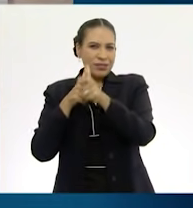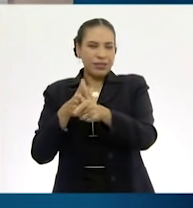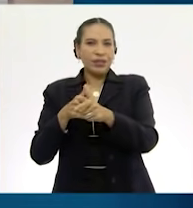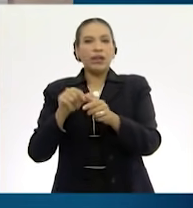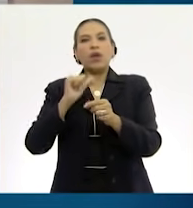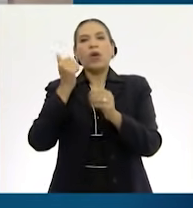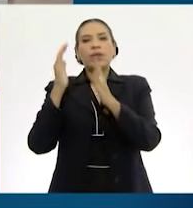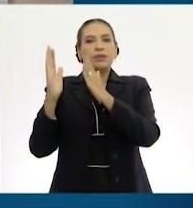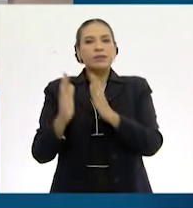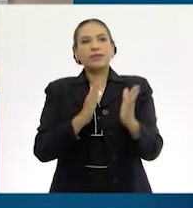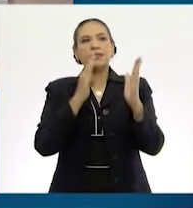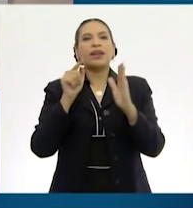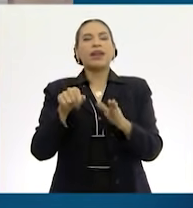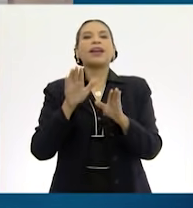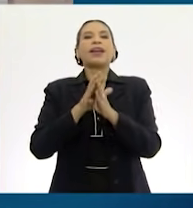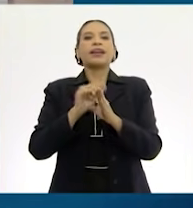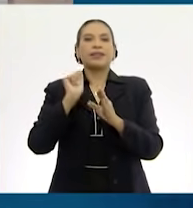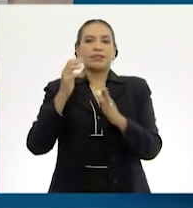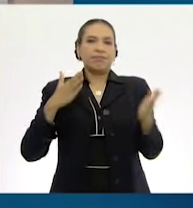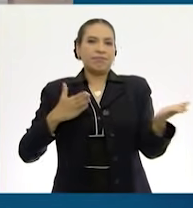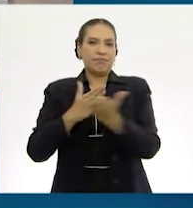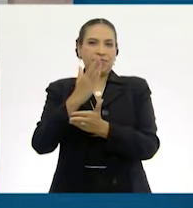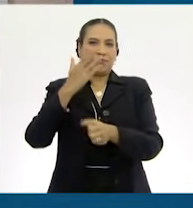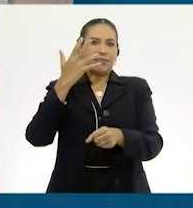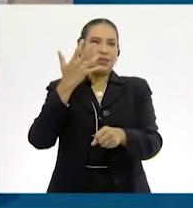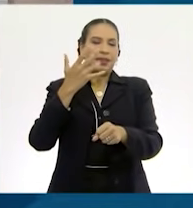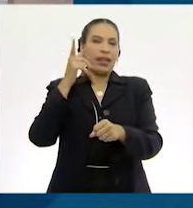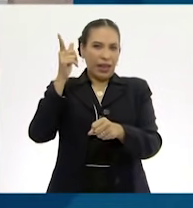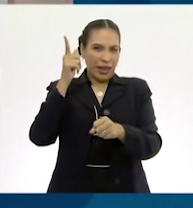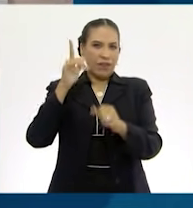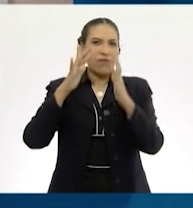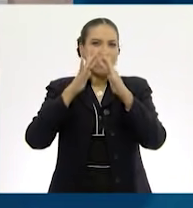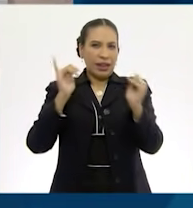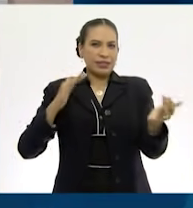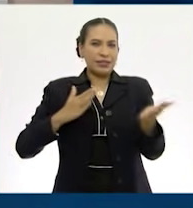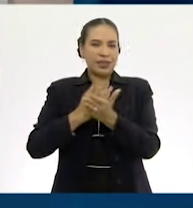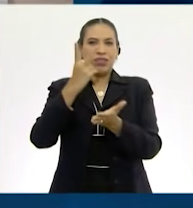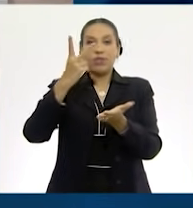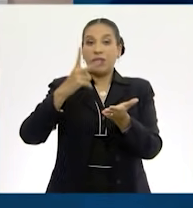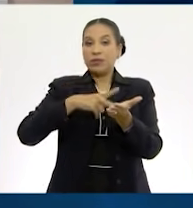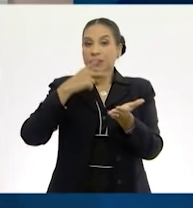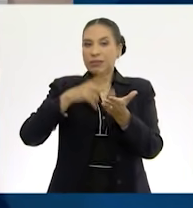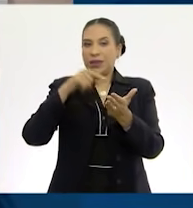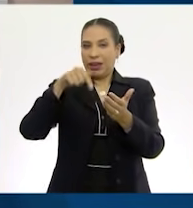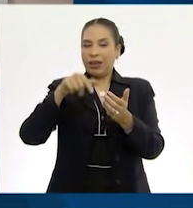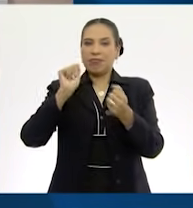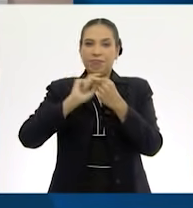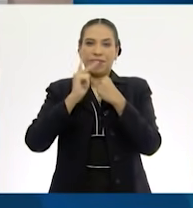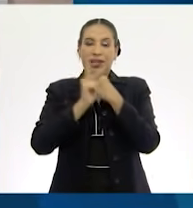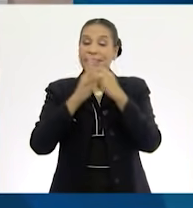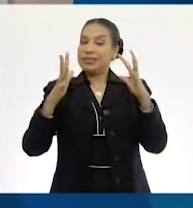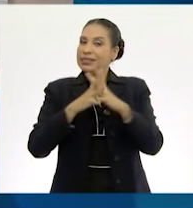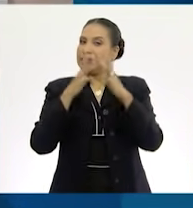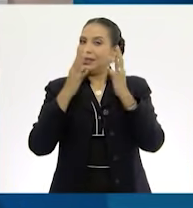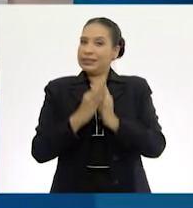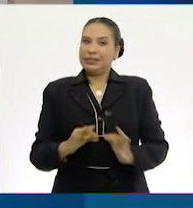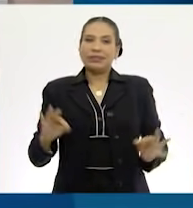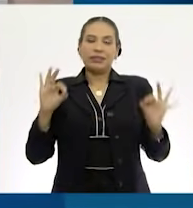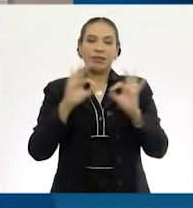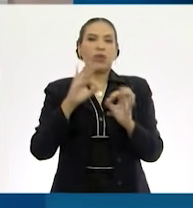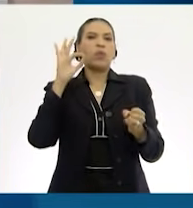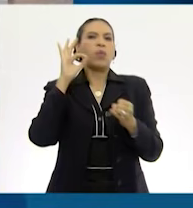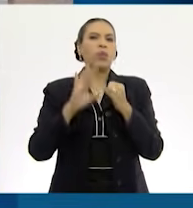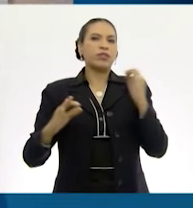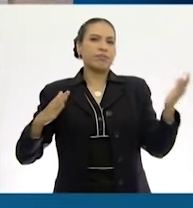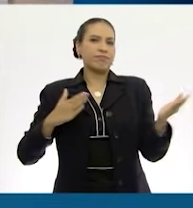intervención francesa, la segunda vez que Francia invadió nuestro país. Esta fue una guerra importantísima y la